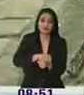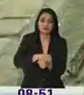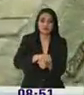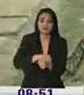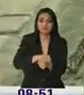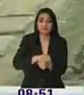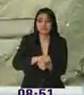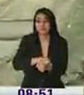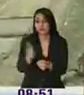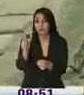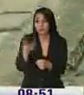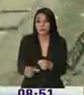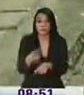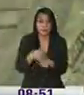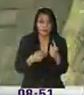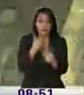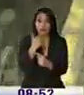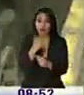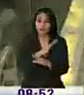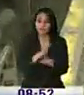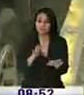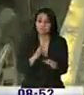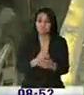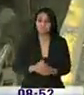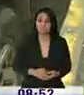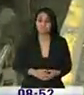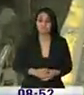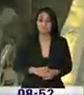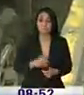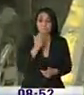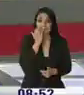alguien más salga herido en quito informó andrea urbe